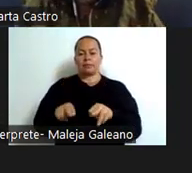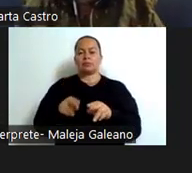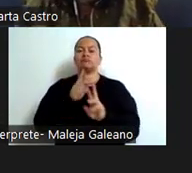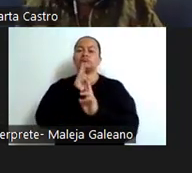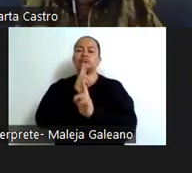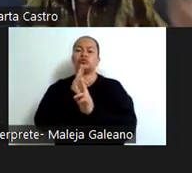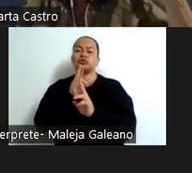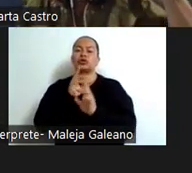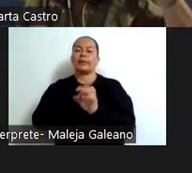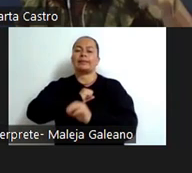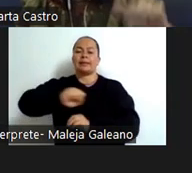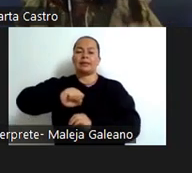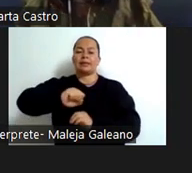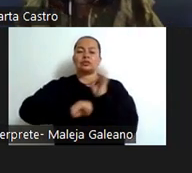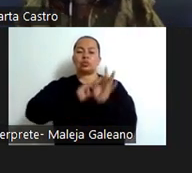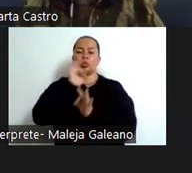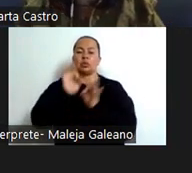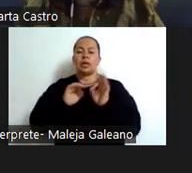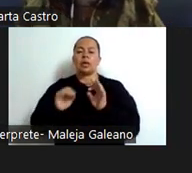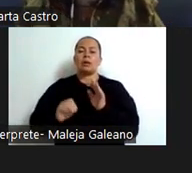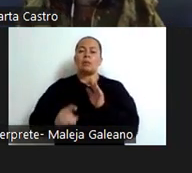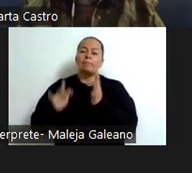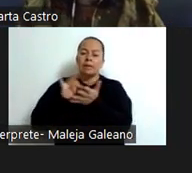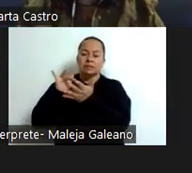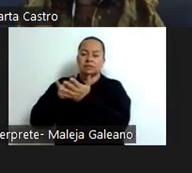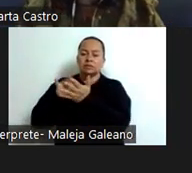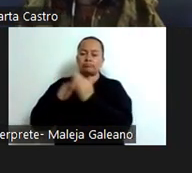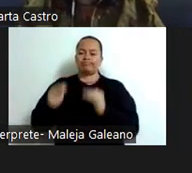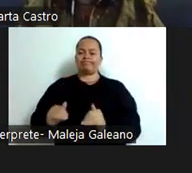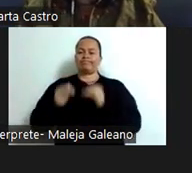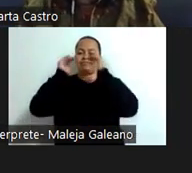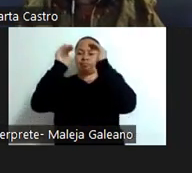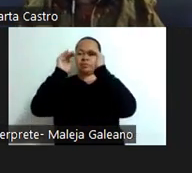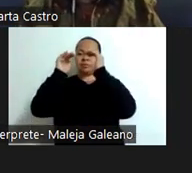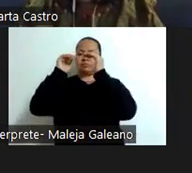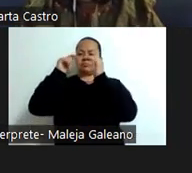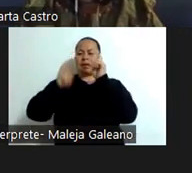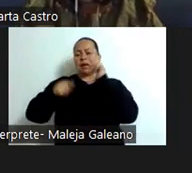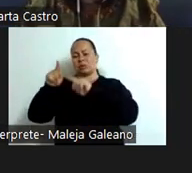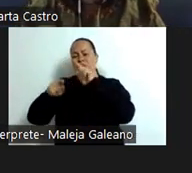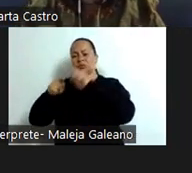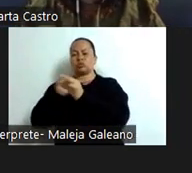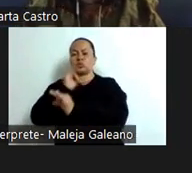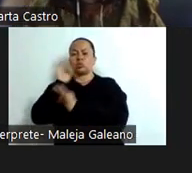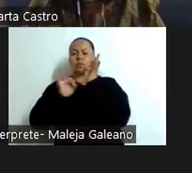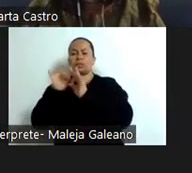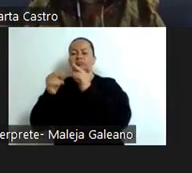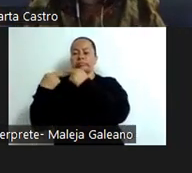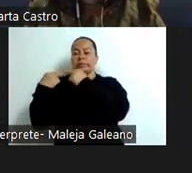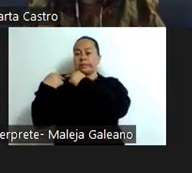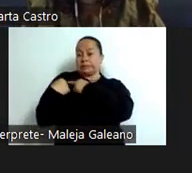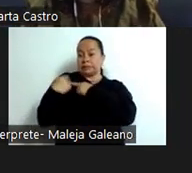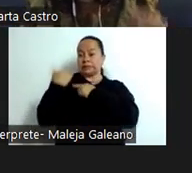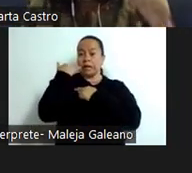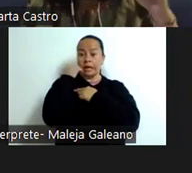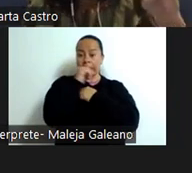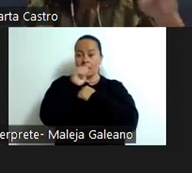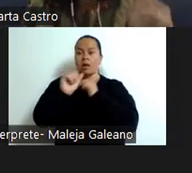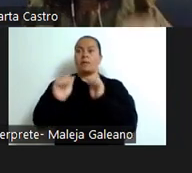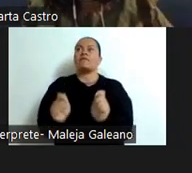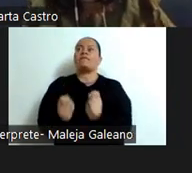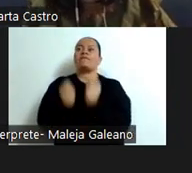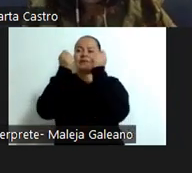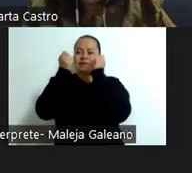cuidado implica uno superar la asignación estereotipada del cuidado como una responsabilidad exclusiva a las mujeres por fin